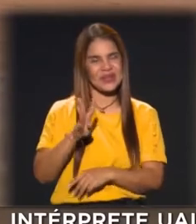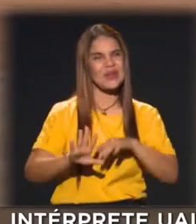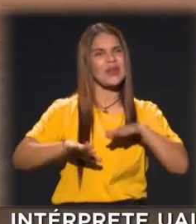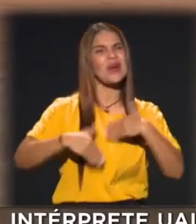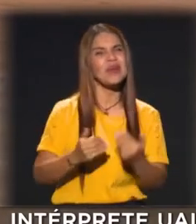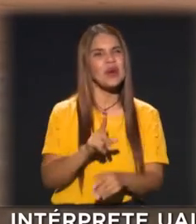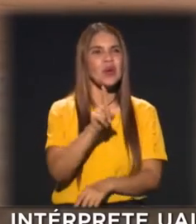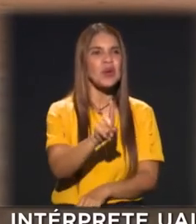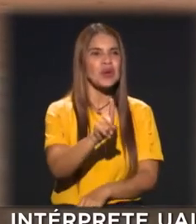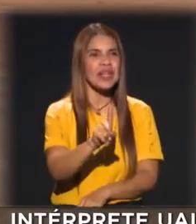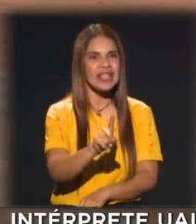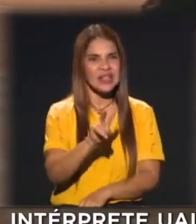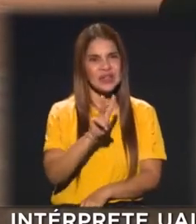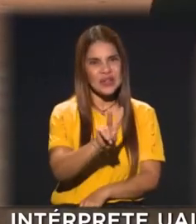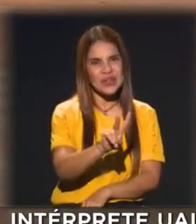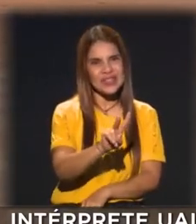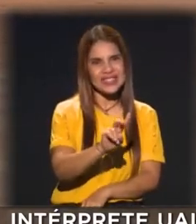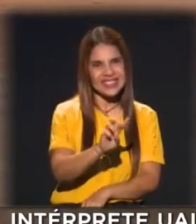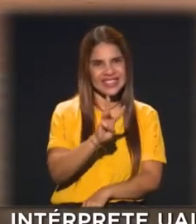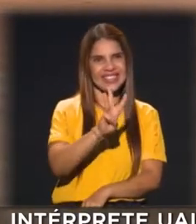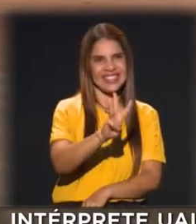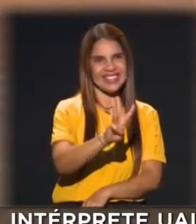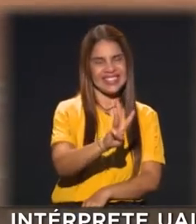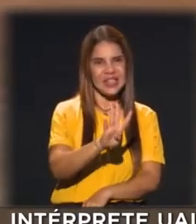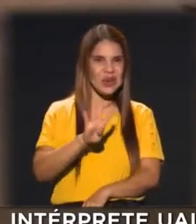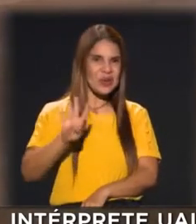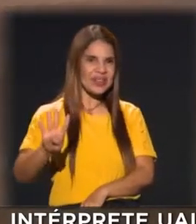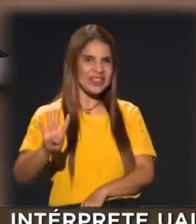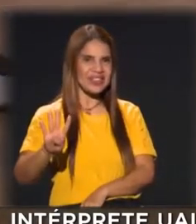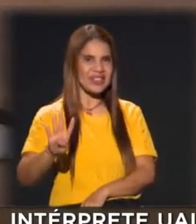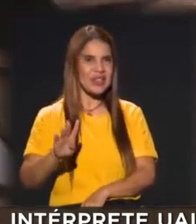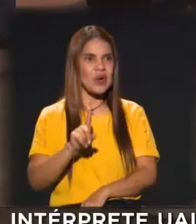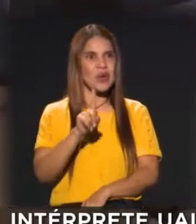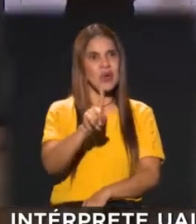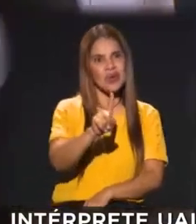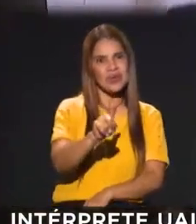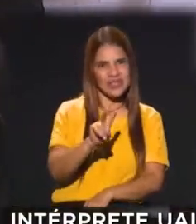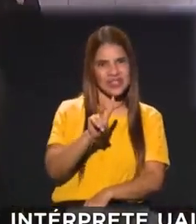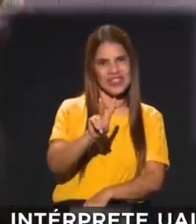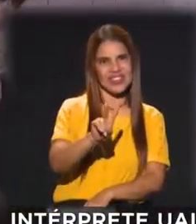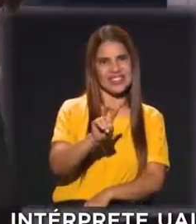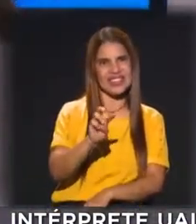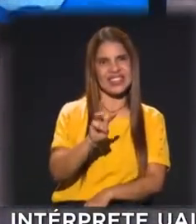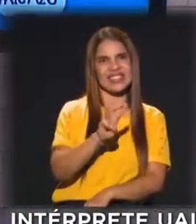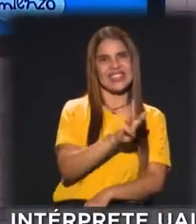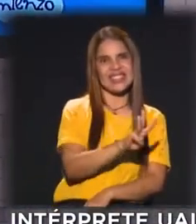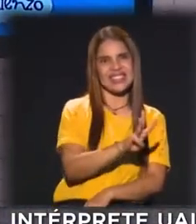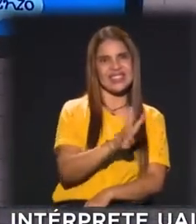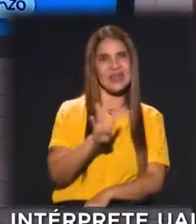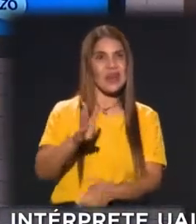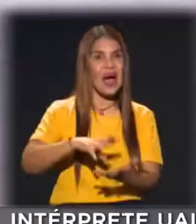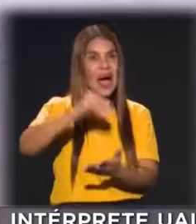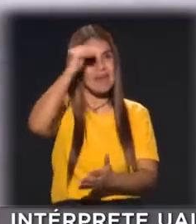¿Cómo? Una, dos, tres, cuatro. Un, dos, tres.